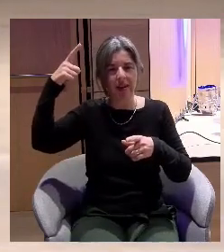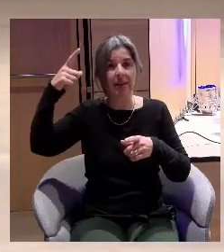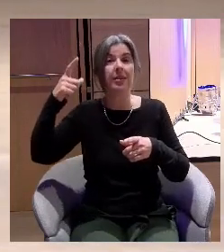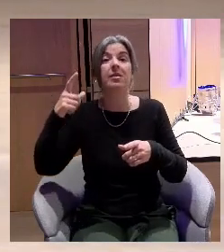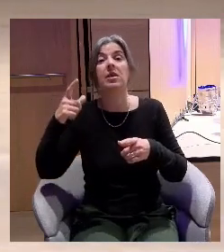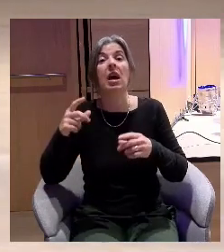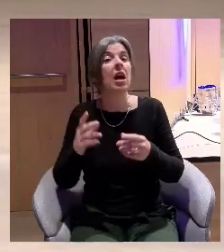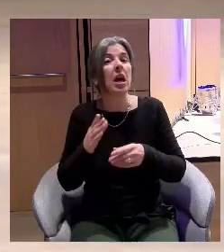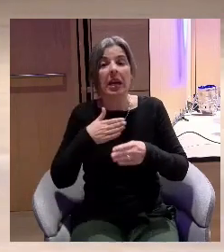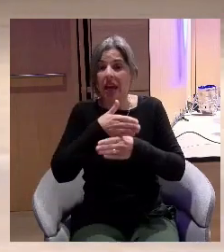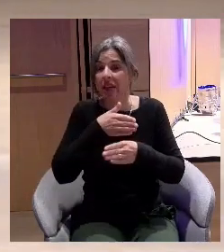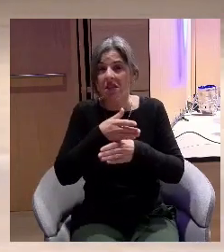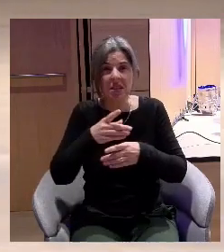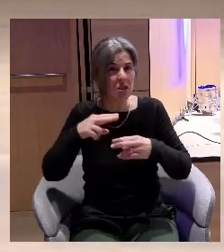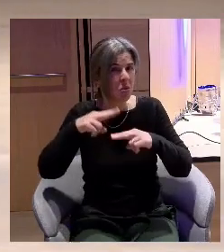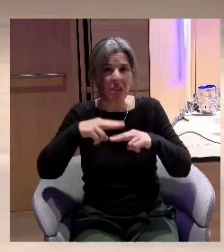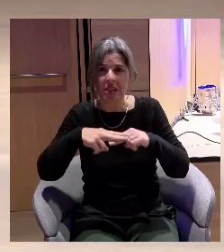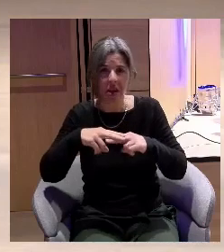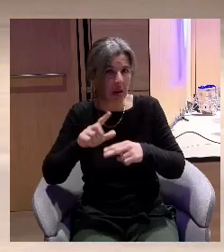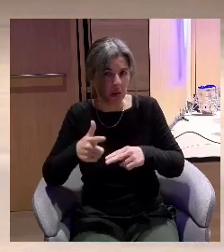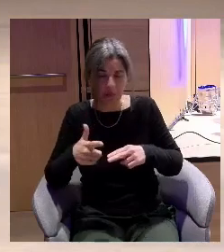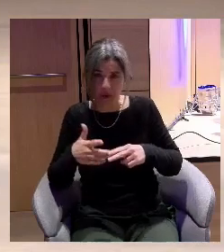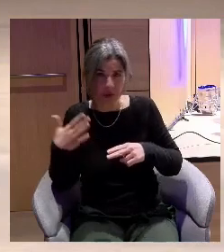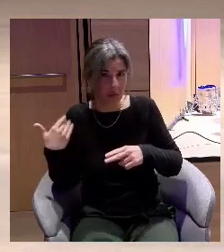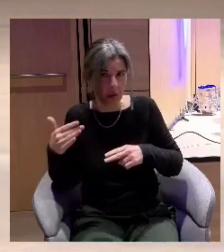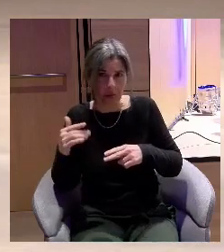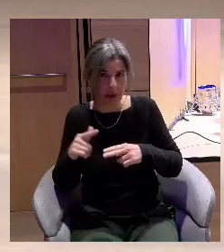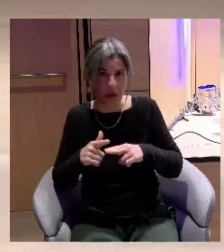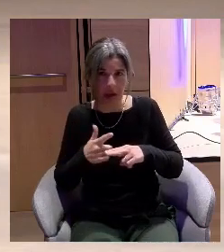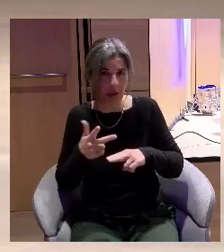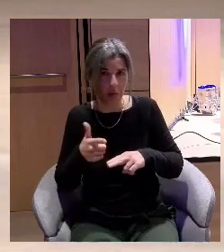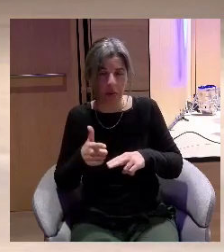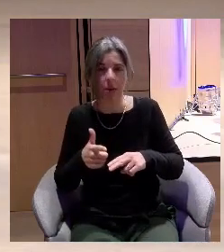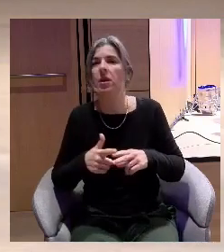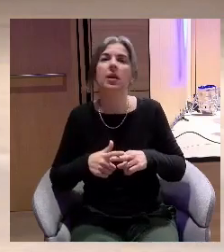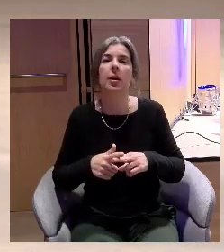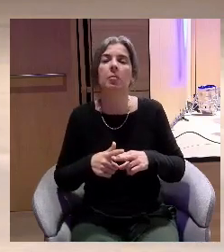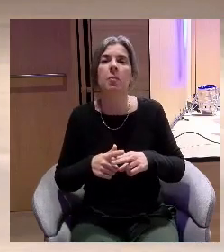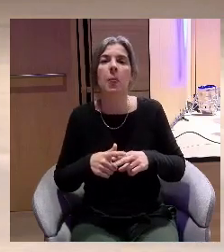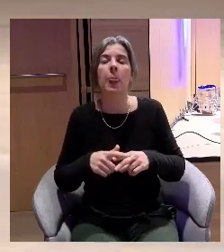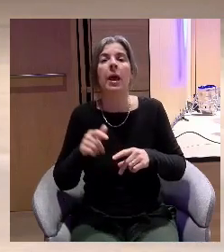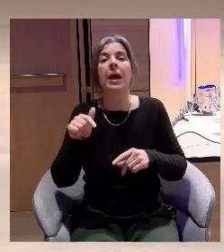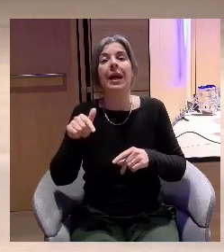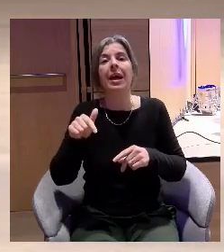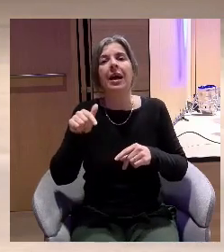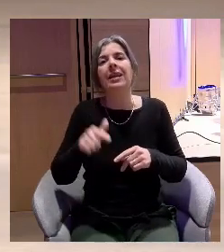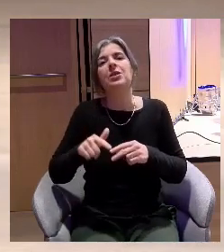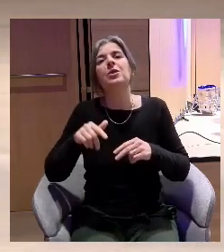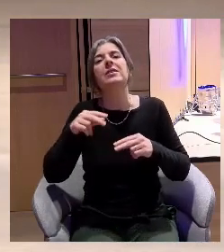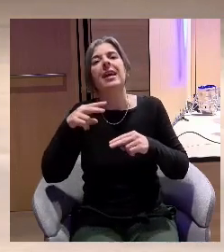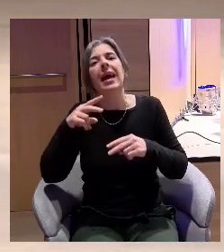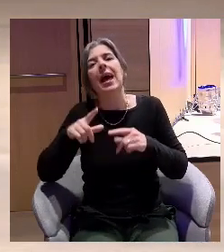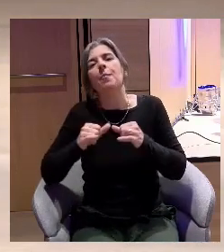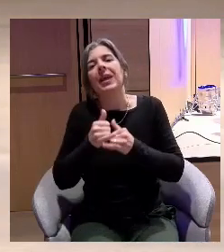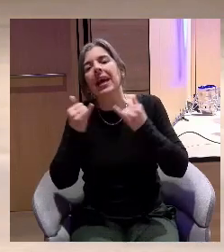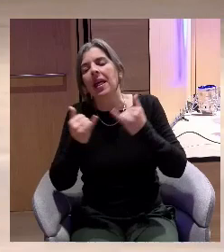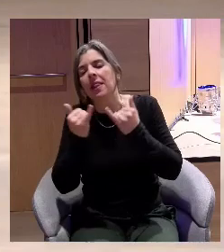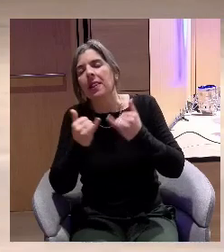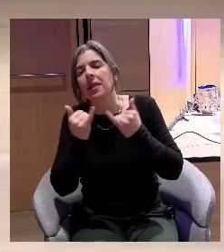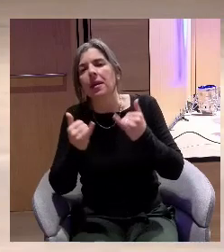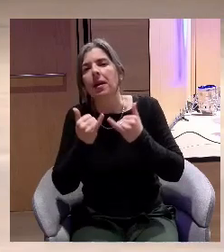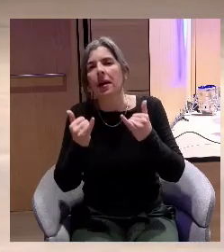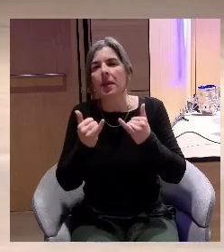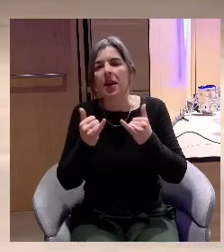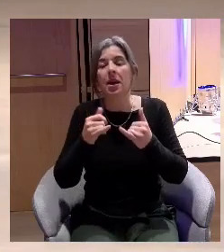pasa mucho en ese litoral por lo que les contaba, las prioridades son otras. Entonces se vive del día a día, se vive de comprar